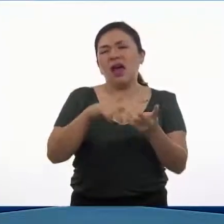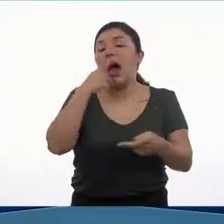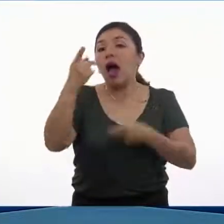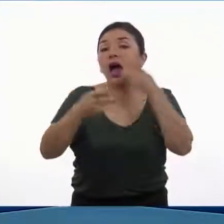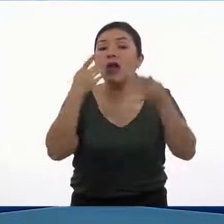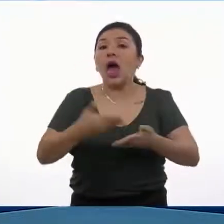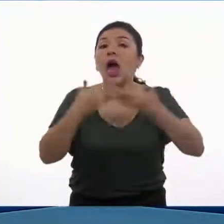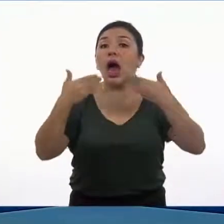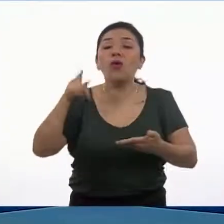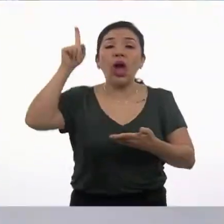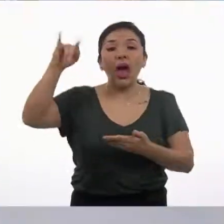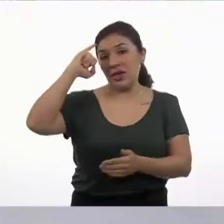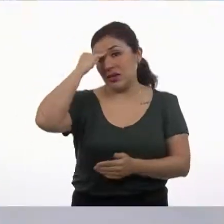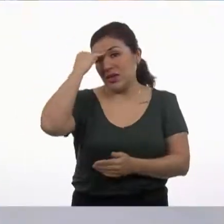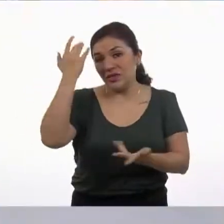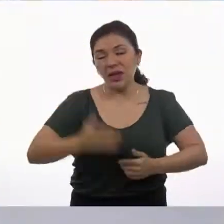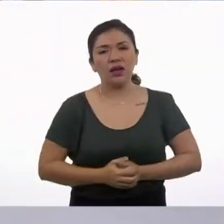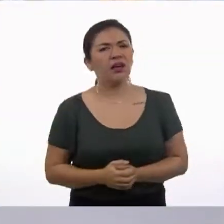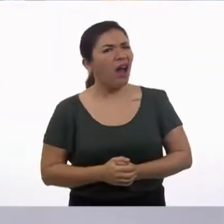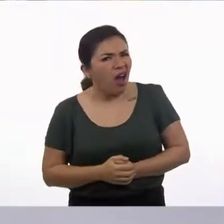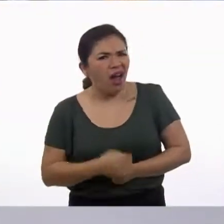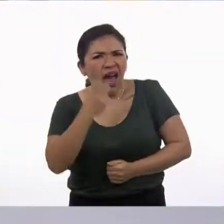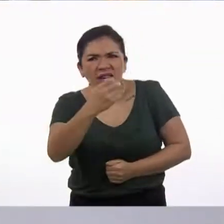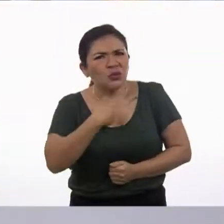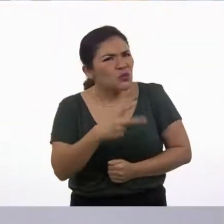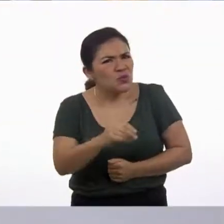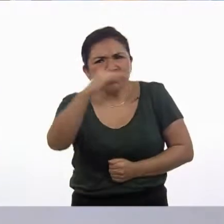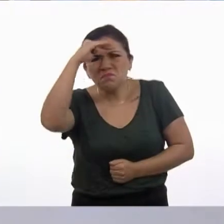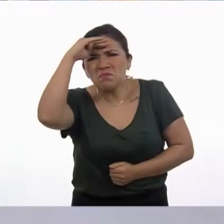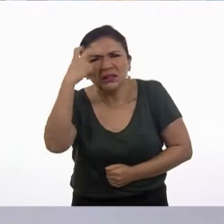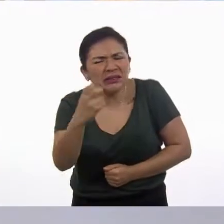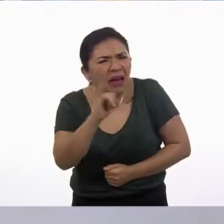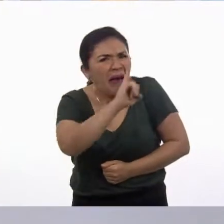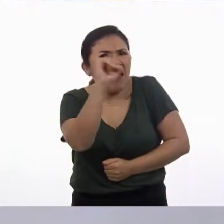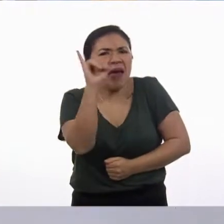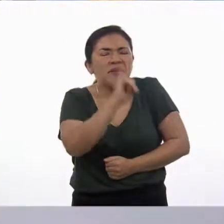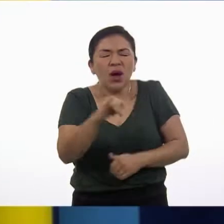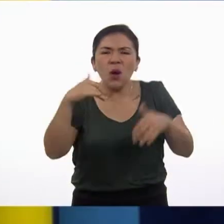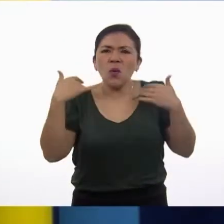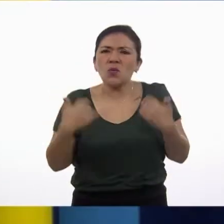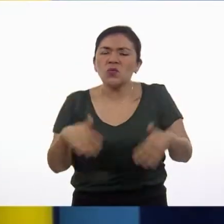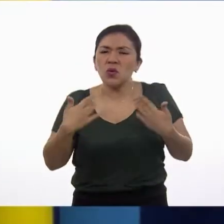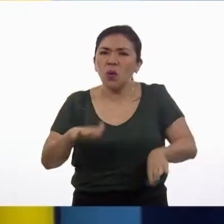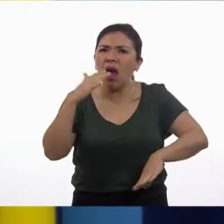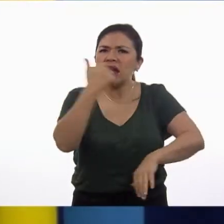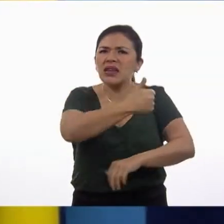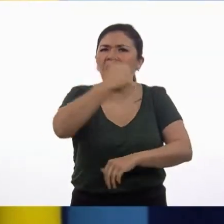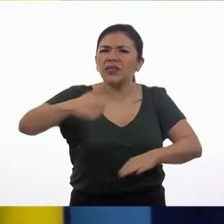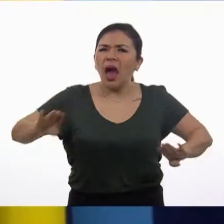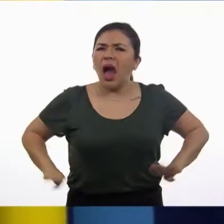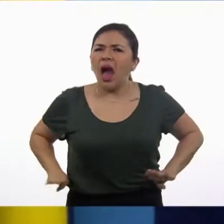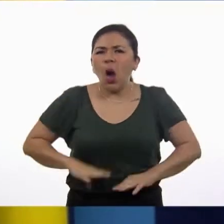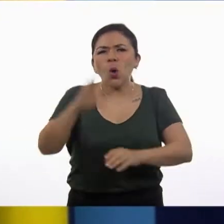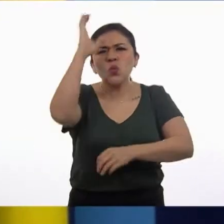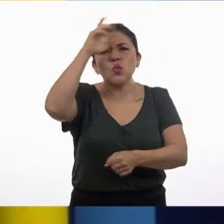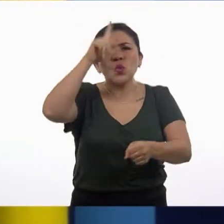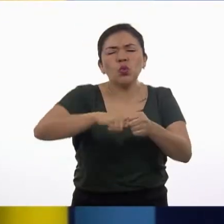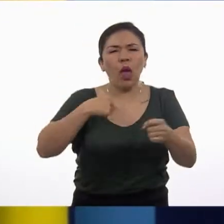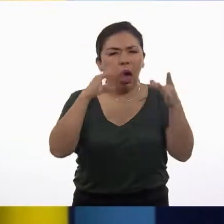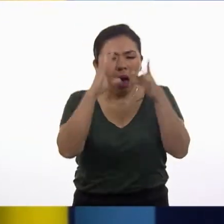la actual India. Eso no me lo hubiera imaginado jamás. Y cada civilización antigua que revisamos es un